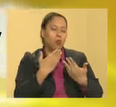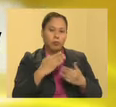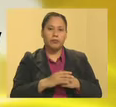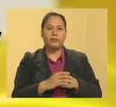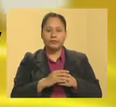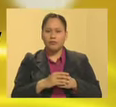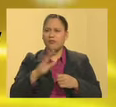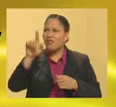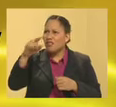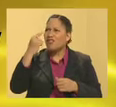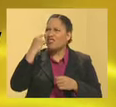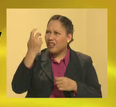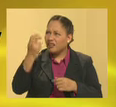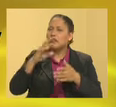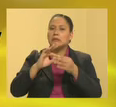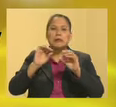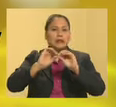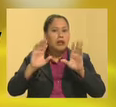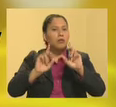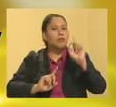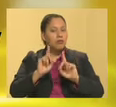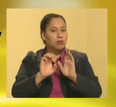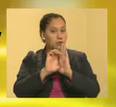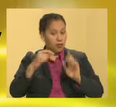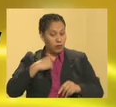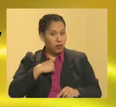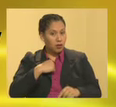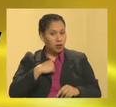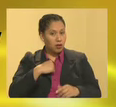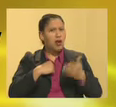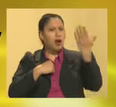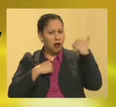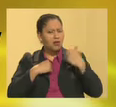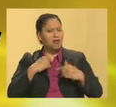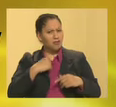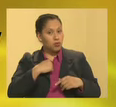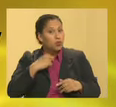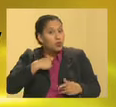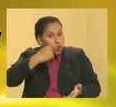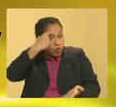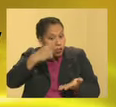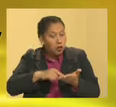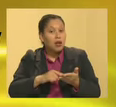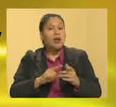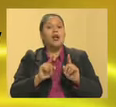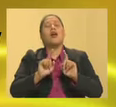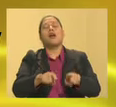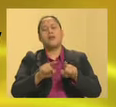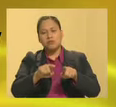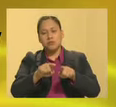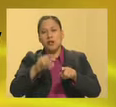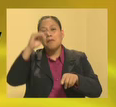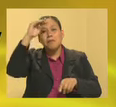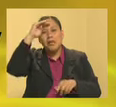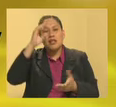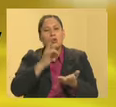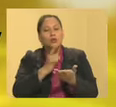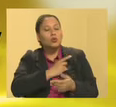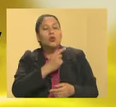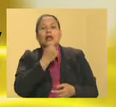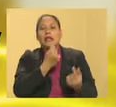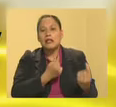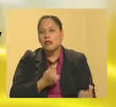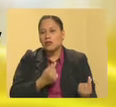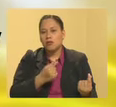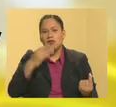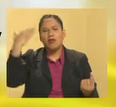que nos acabas de aclarar una duda, porque yo en lo personal tenía, yo creía que la epilepsia solo te daba cuando eras niño